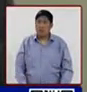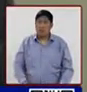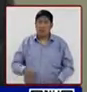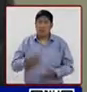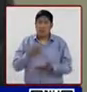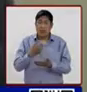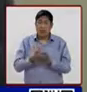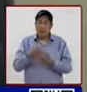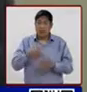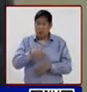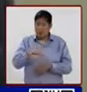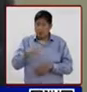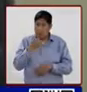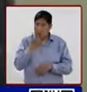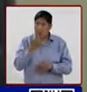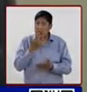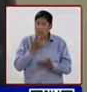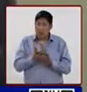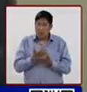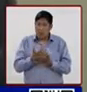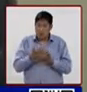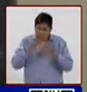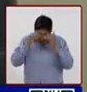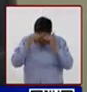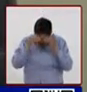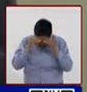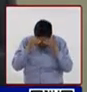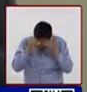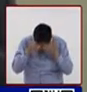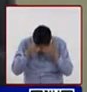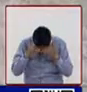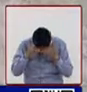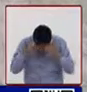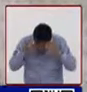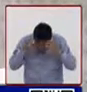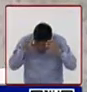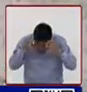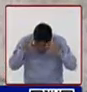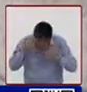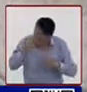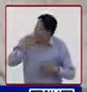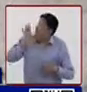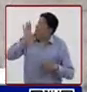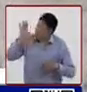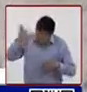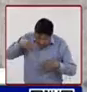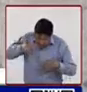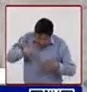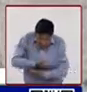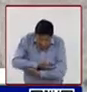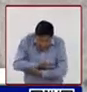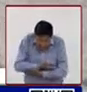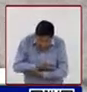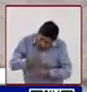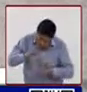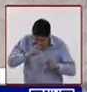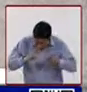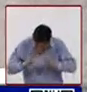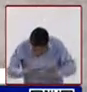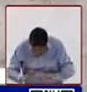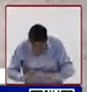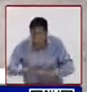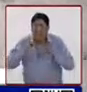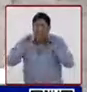Llegando al lugar, evidentemente hemos podido evidenciar que había un menor dentro del tanque. Hemos entrado al interior del tanque y